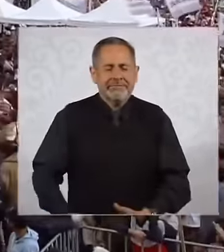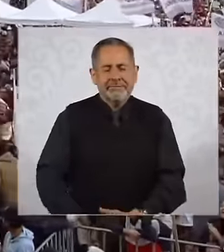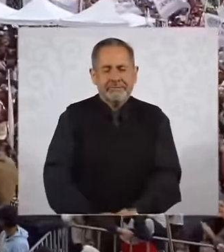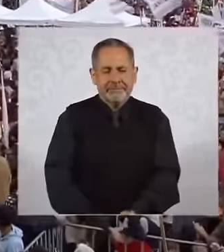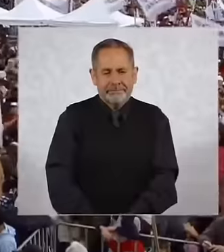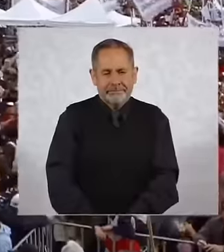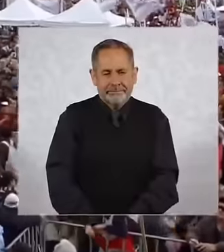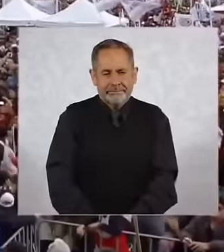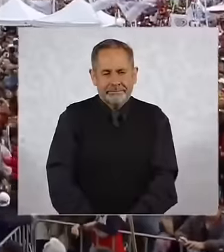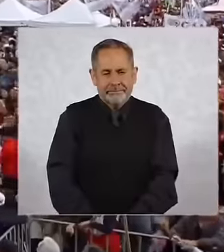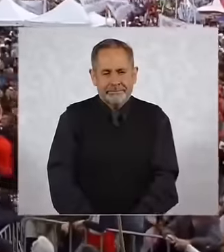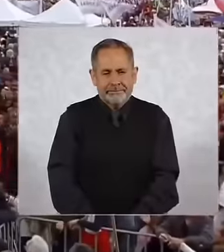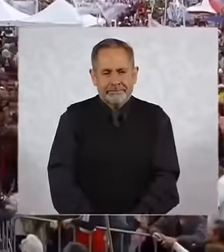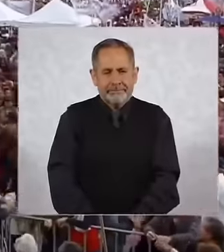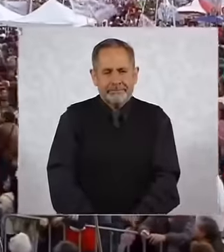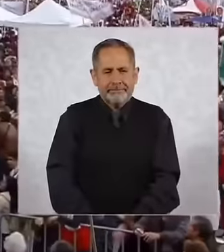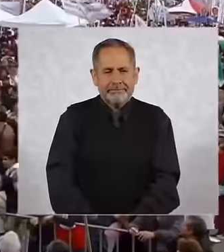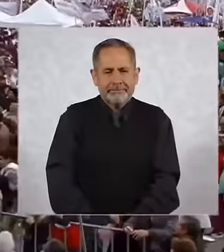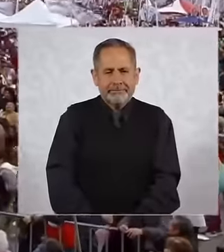¡Presidenta!